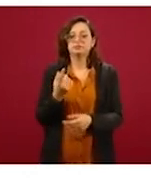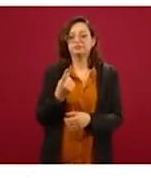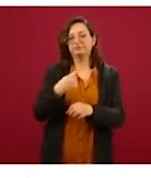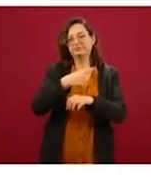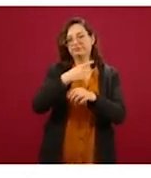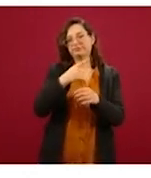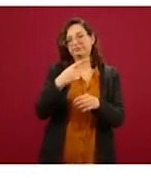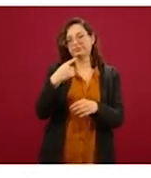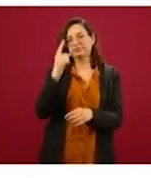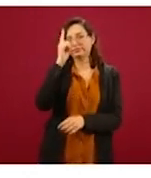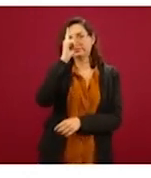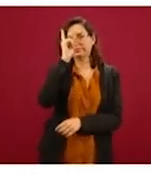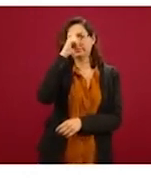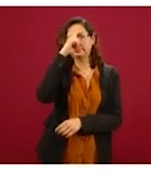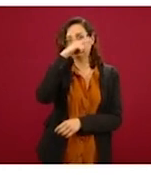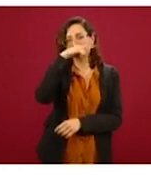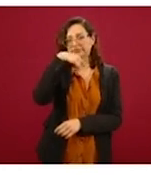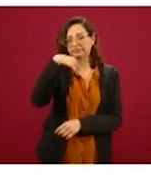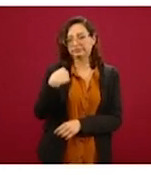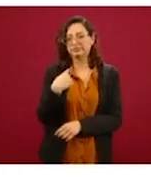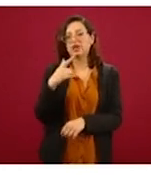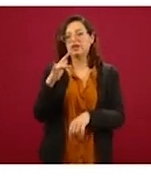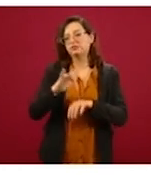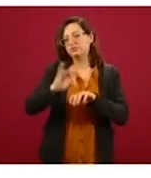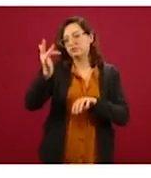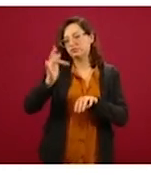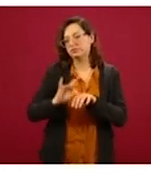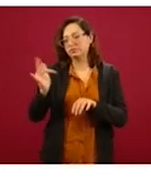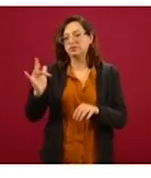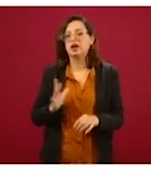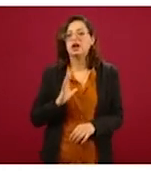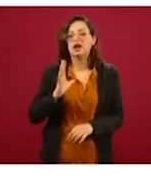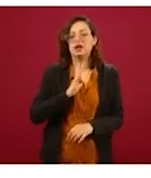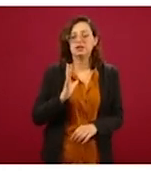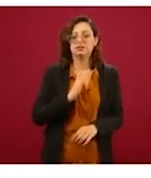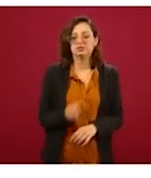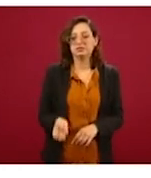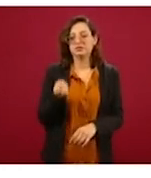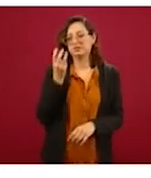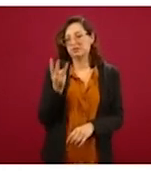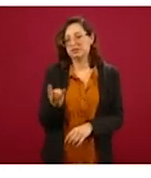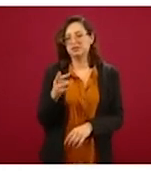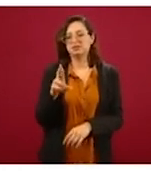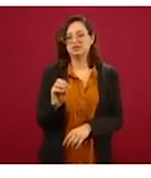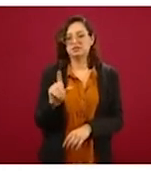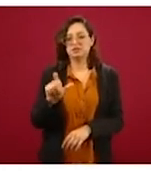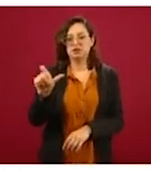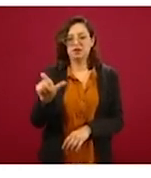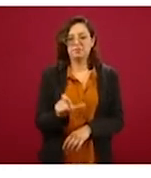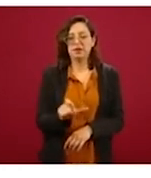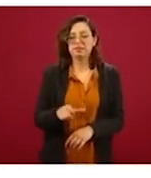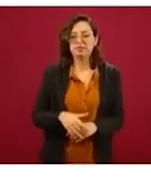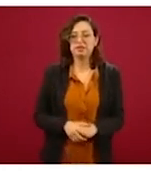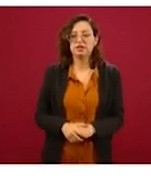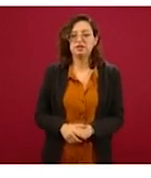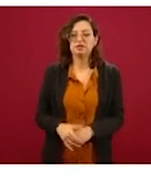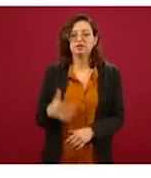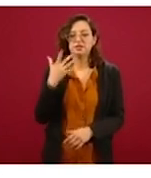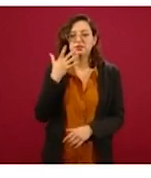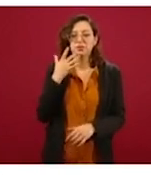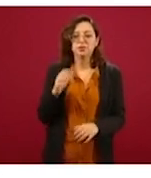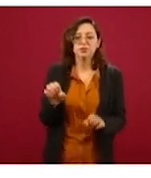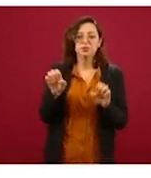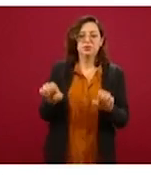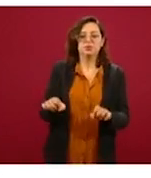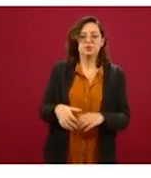entonces tenemos 3 de estos, 3 Rolex, para que, bueno, ustedes saben, se caracteriza una marca muy fifí, muy fina.